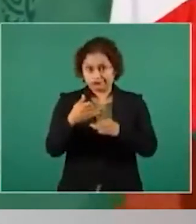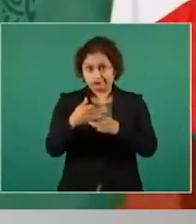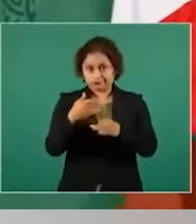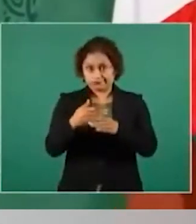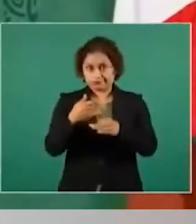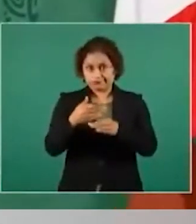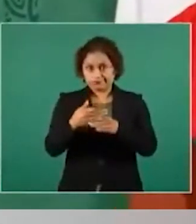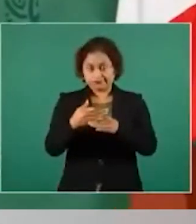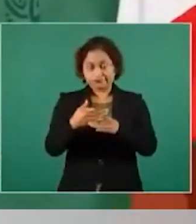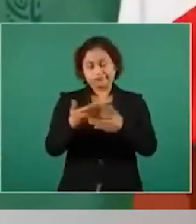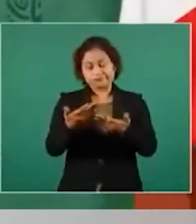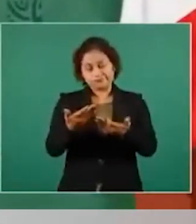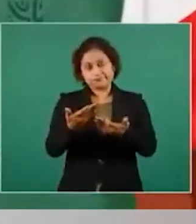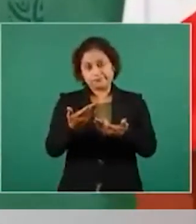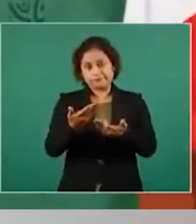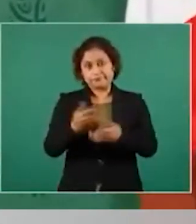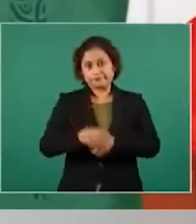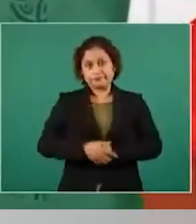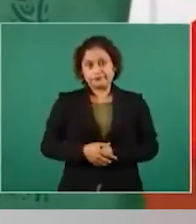para